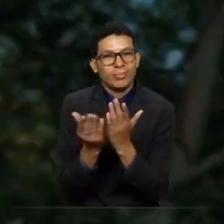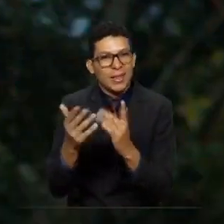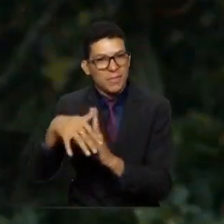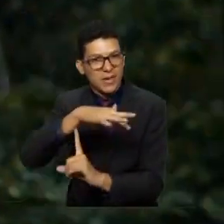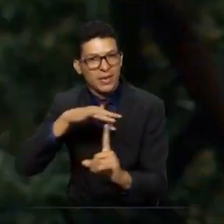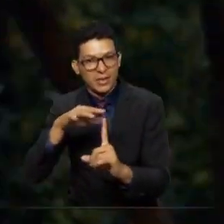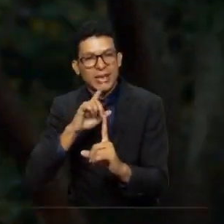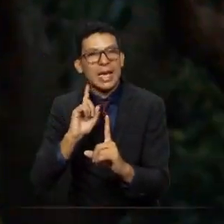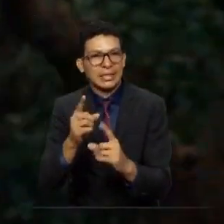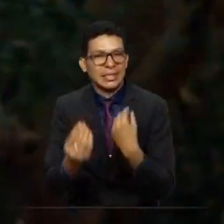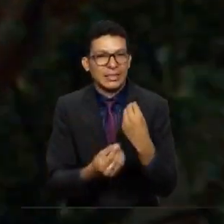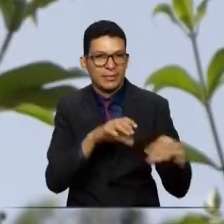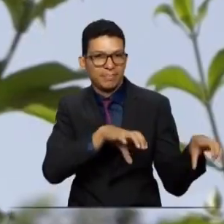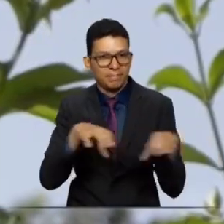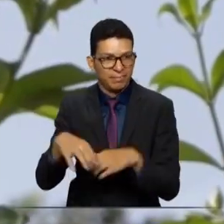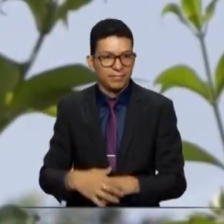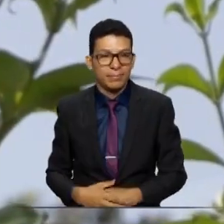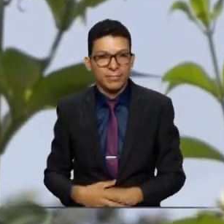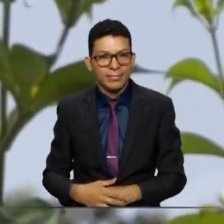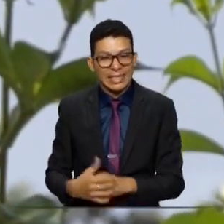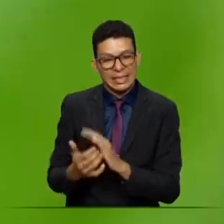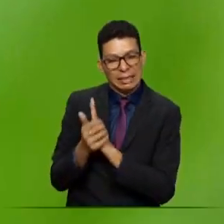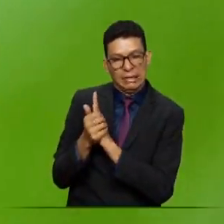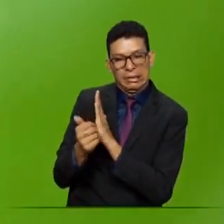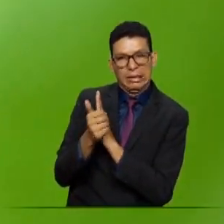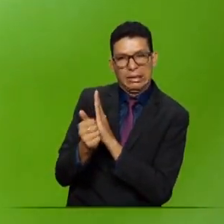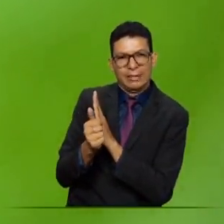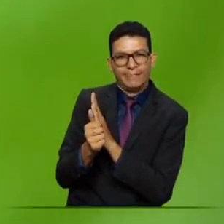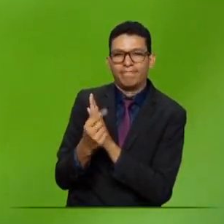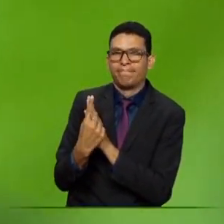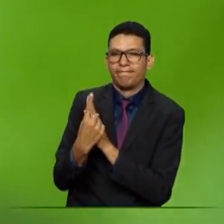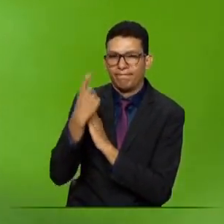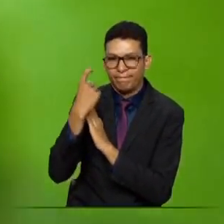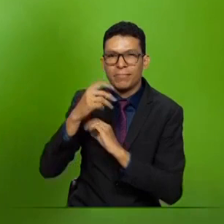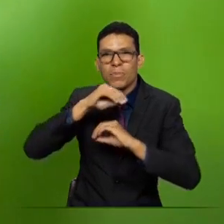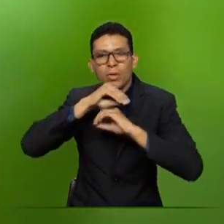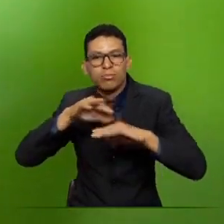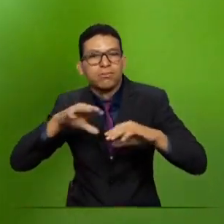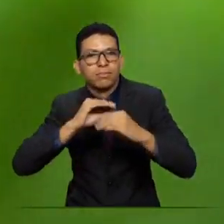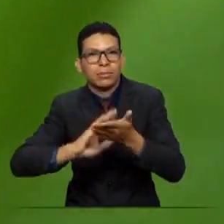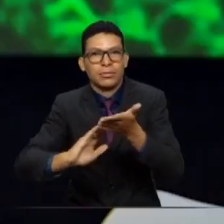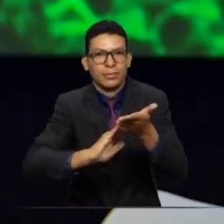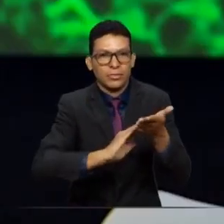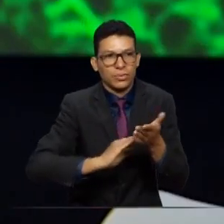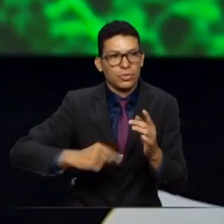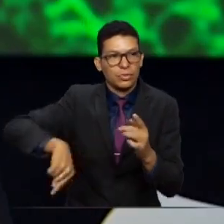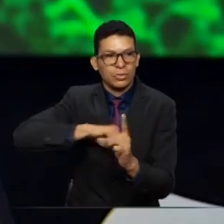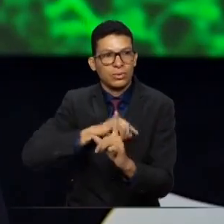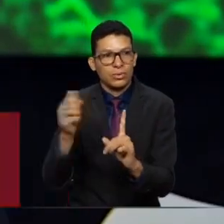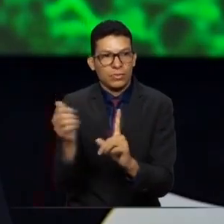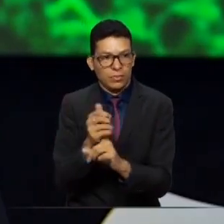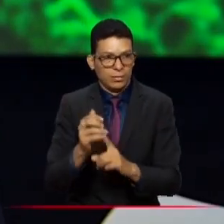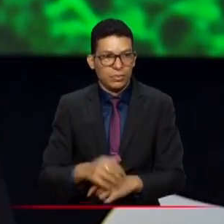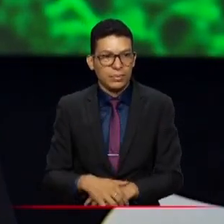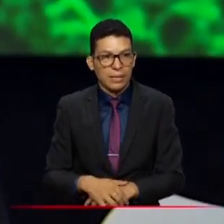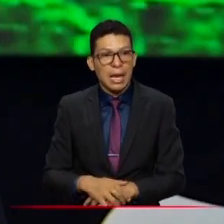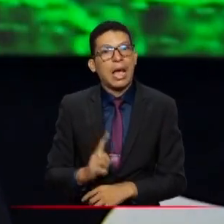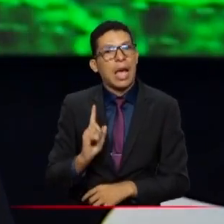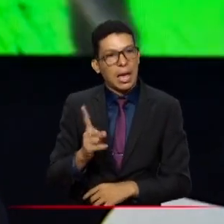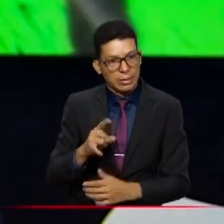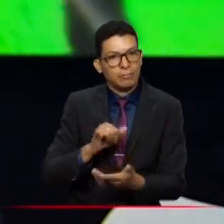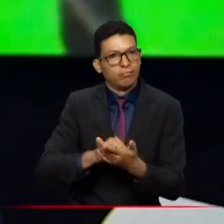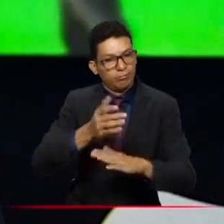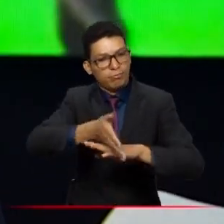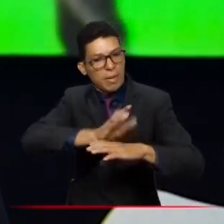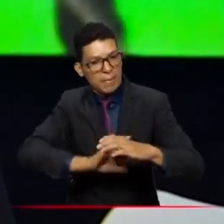ambiental. Pero no somos muy hábiles en poder transmitir esas diferentes soluciones que vamos encontrando. Entonces ahí es cuando los medios